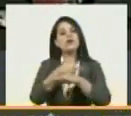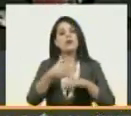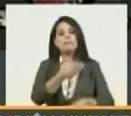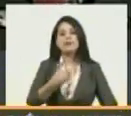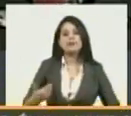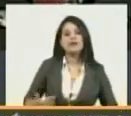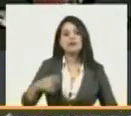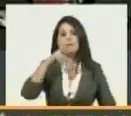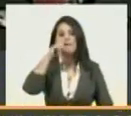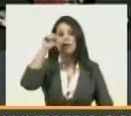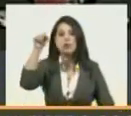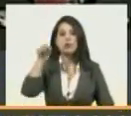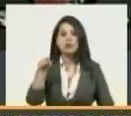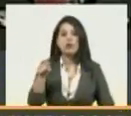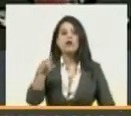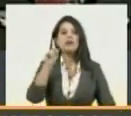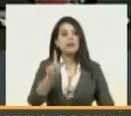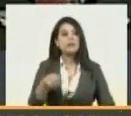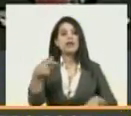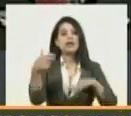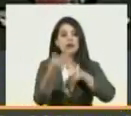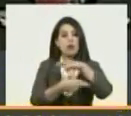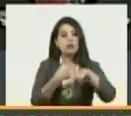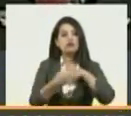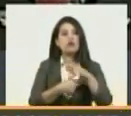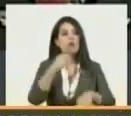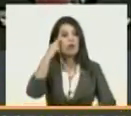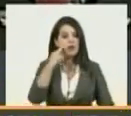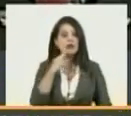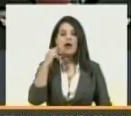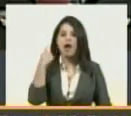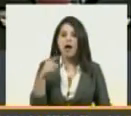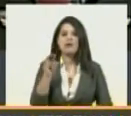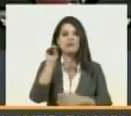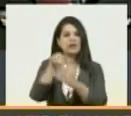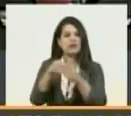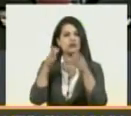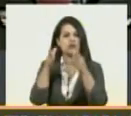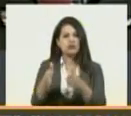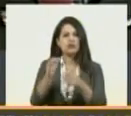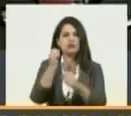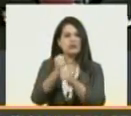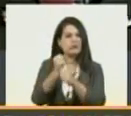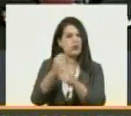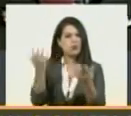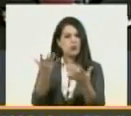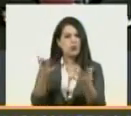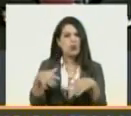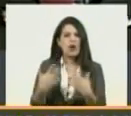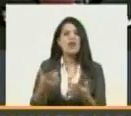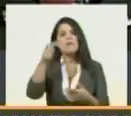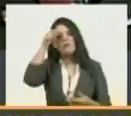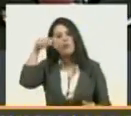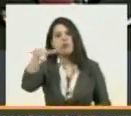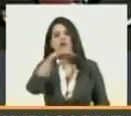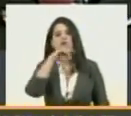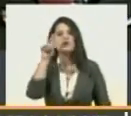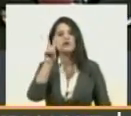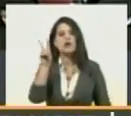presidente Nicolás Maduro, que la revolución bolivariana, tiene dentro de su foco de atención al pueblo de